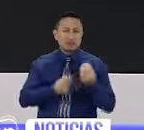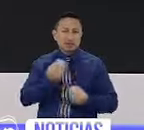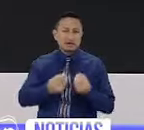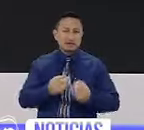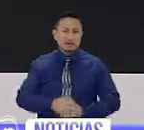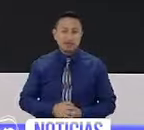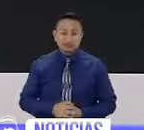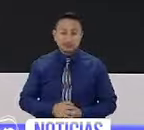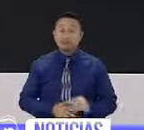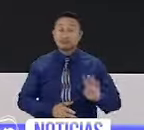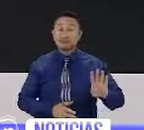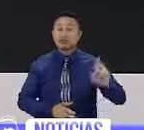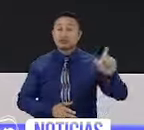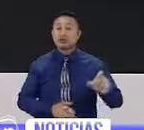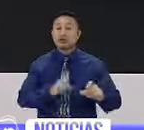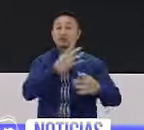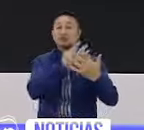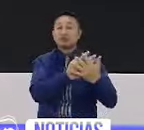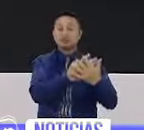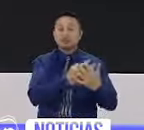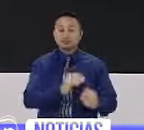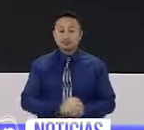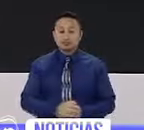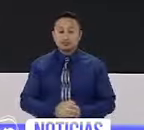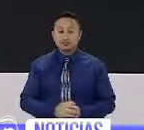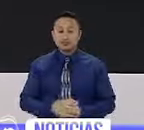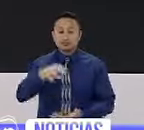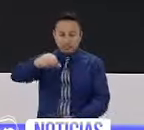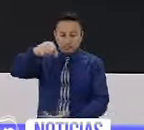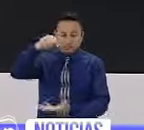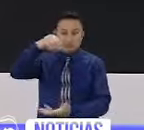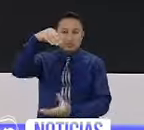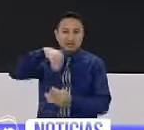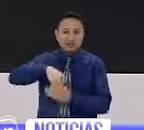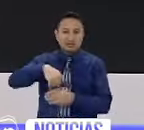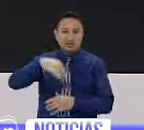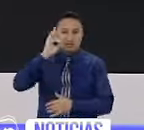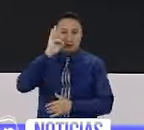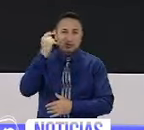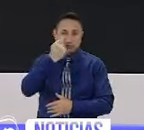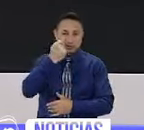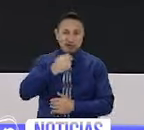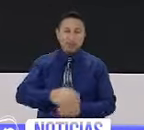4 detenidos y decenas de fundas con sustancias estupefacientes.